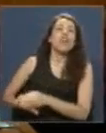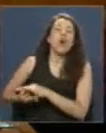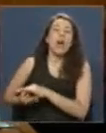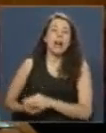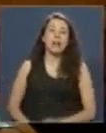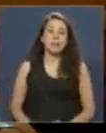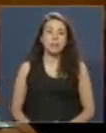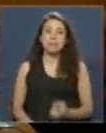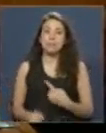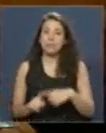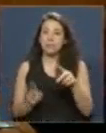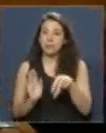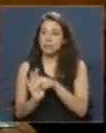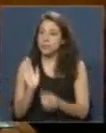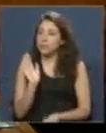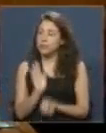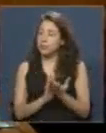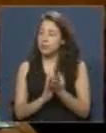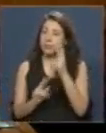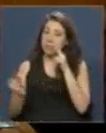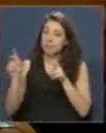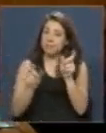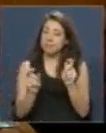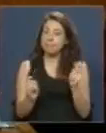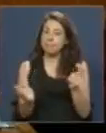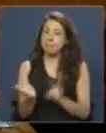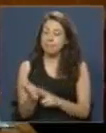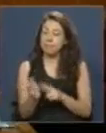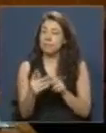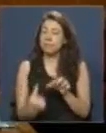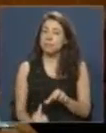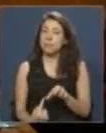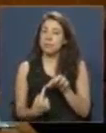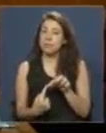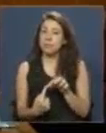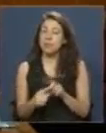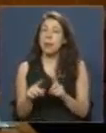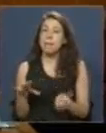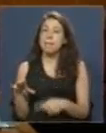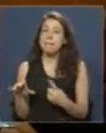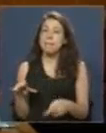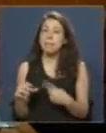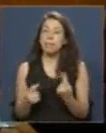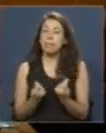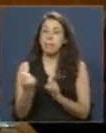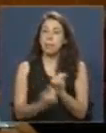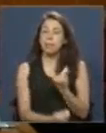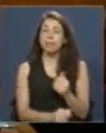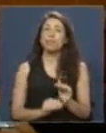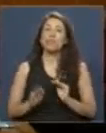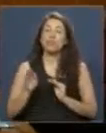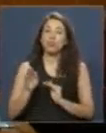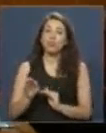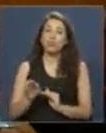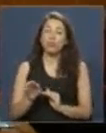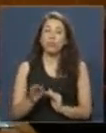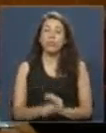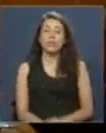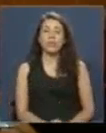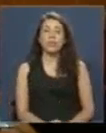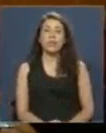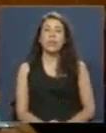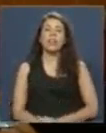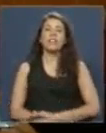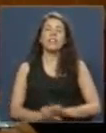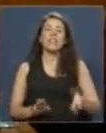nueva normativa debe mirar a los contribuyentes como los principales motores de la economía, apoyándolos y sacándolos de la